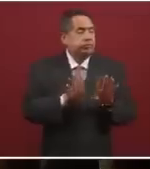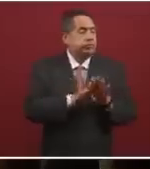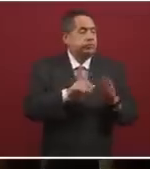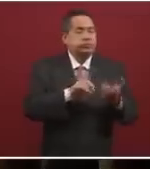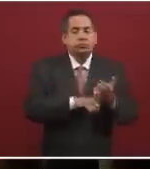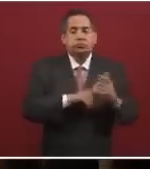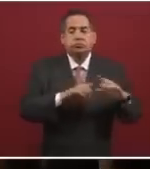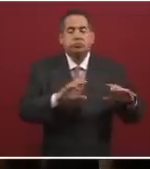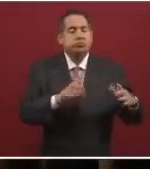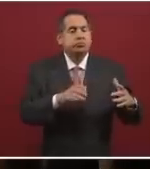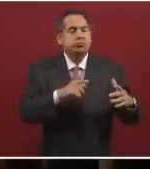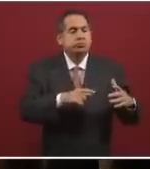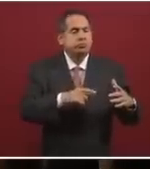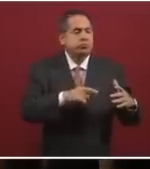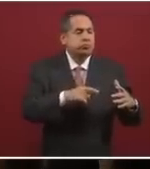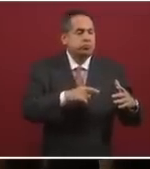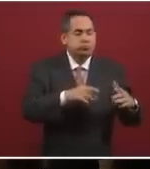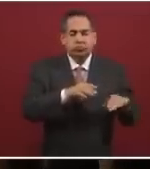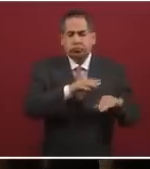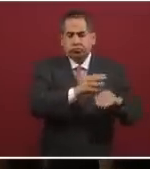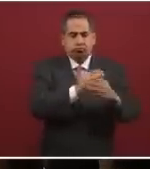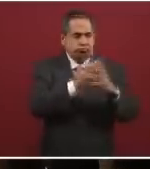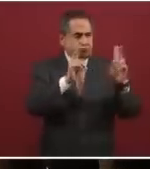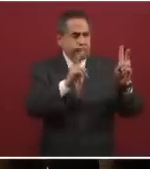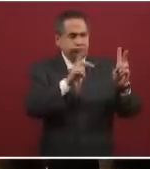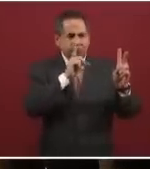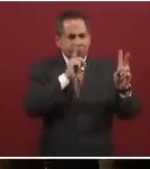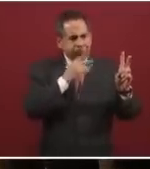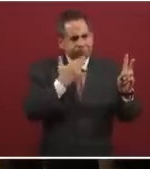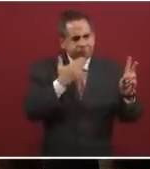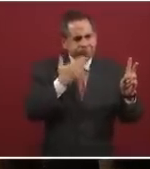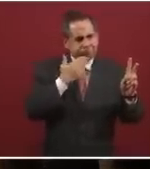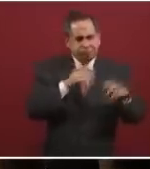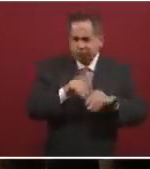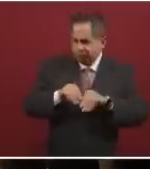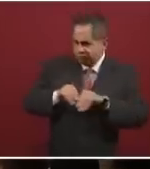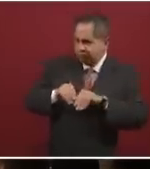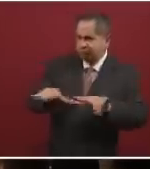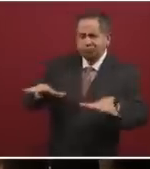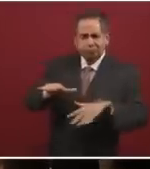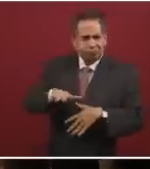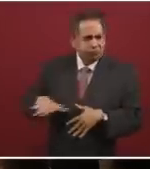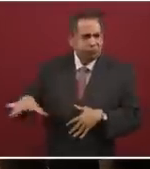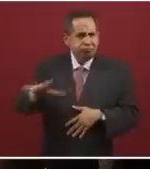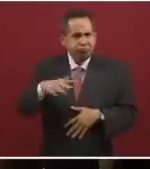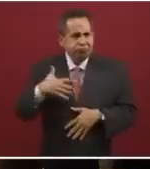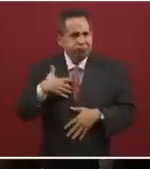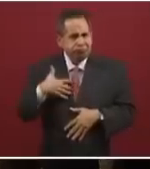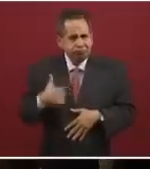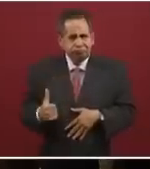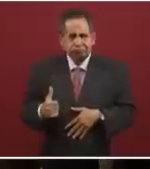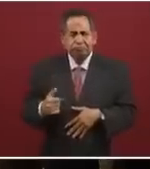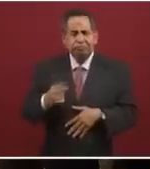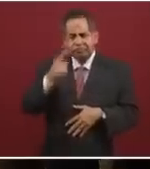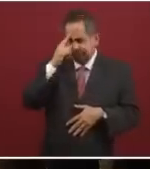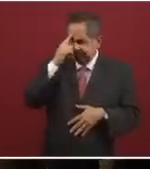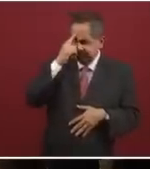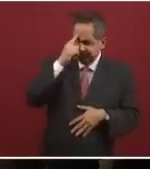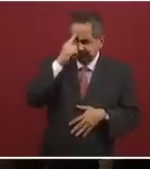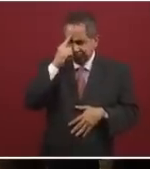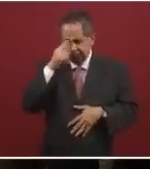relativamente sencillos que tienen que ver con el juicio práctico,